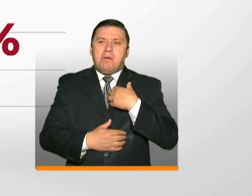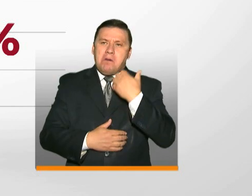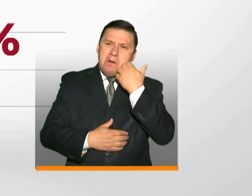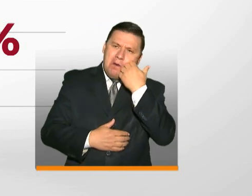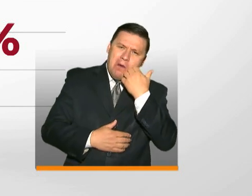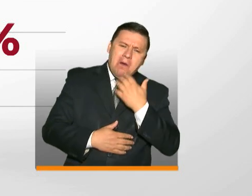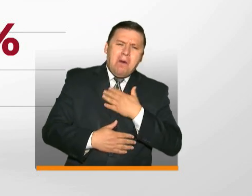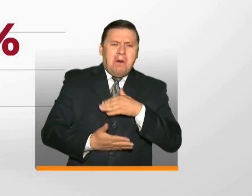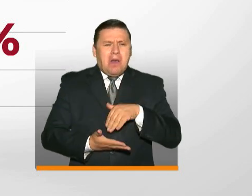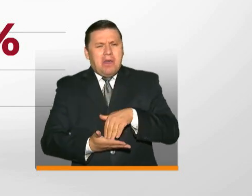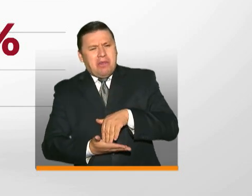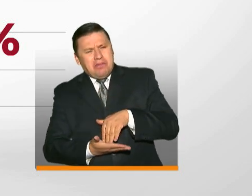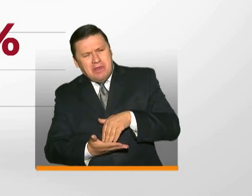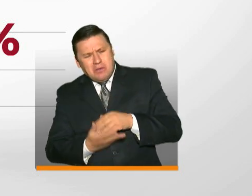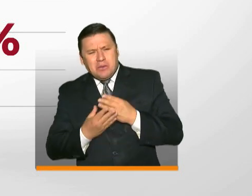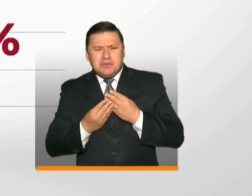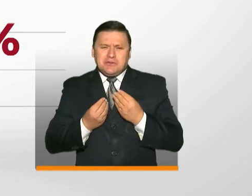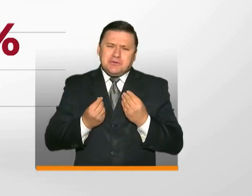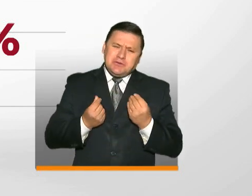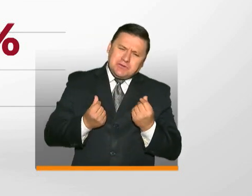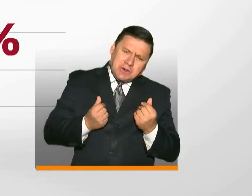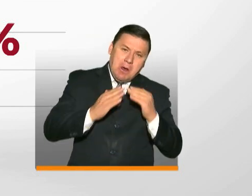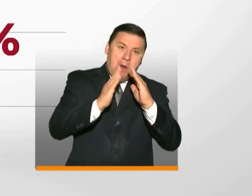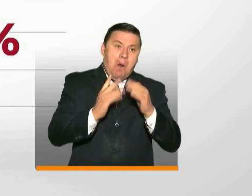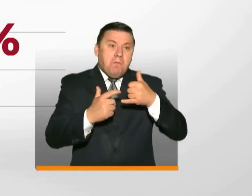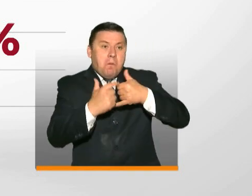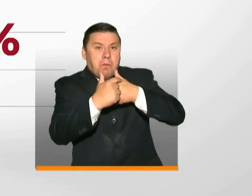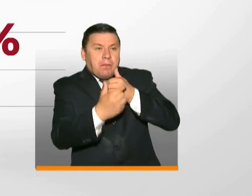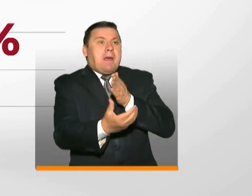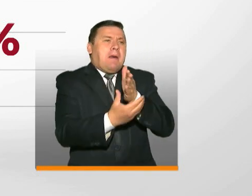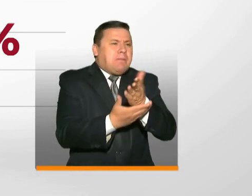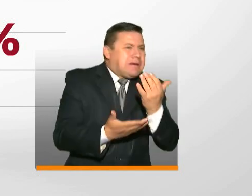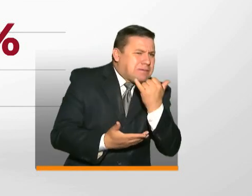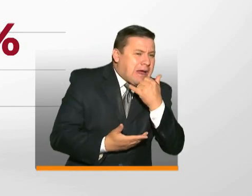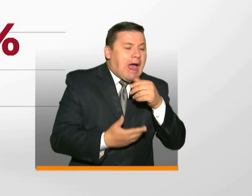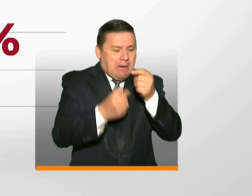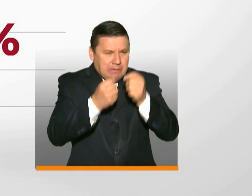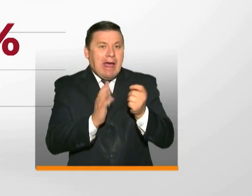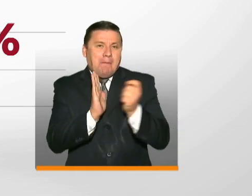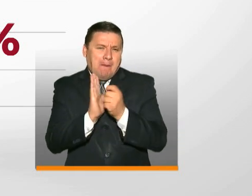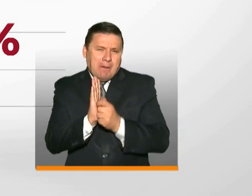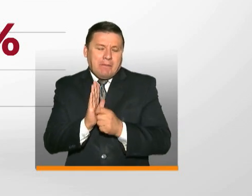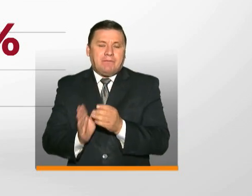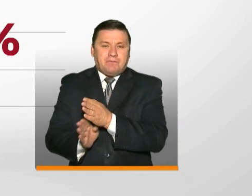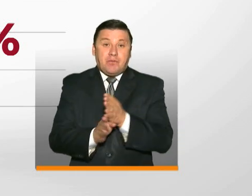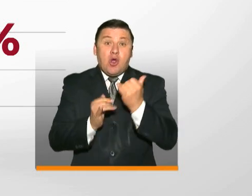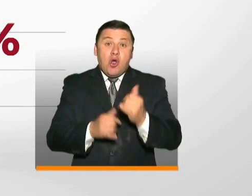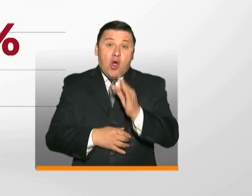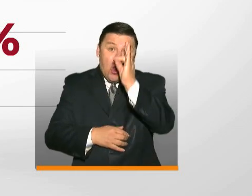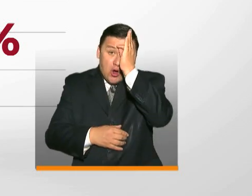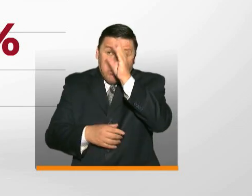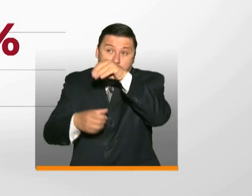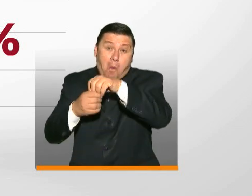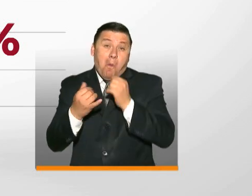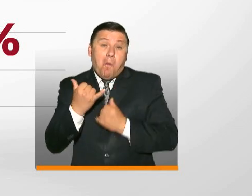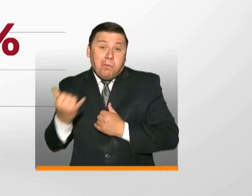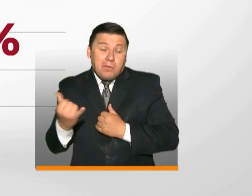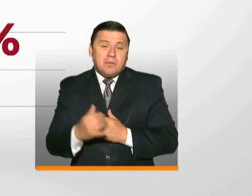tienen manifestaciones leves, moderadas o porque son asintomáticos. Tenemos en hospitalización